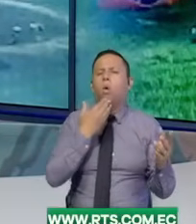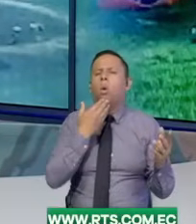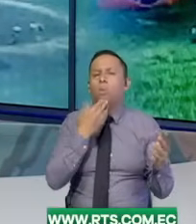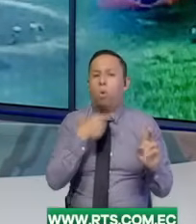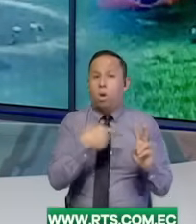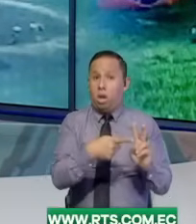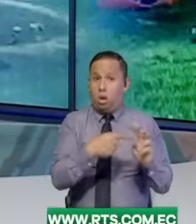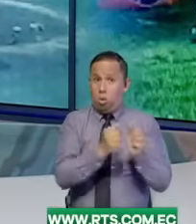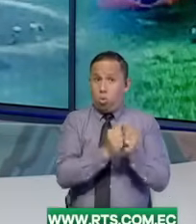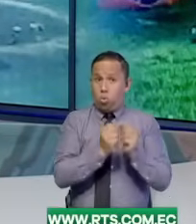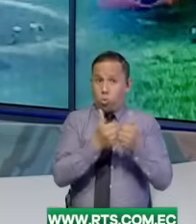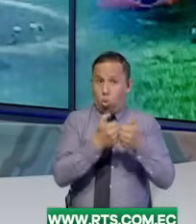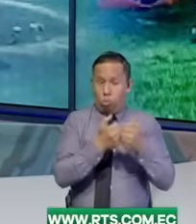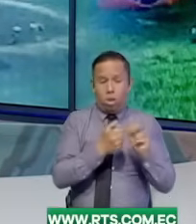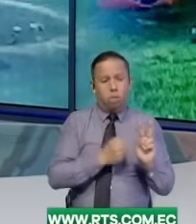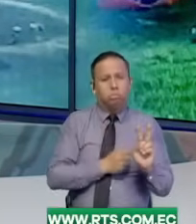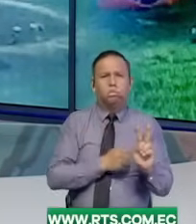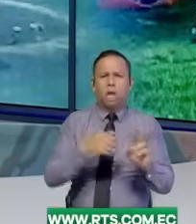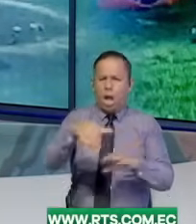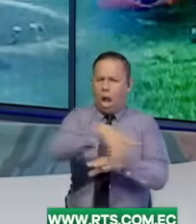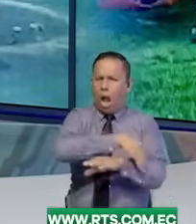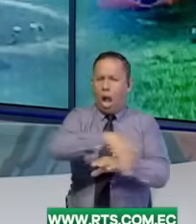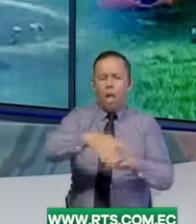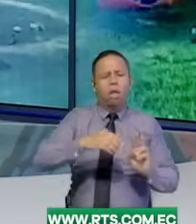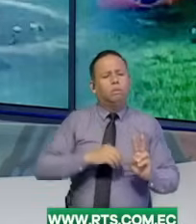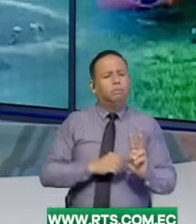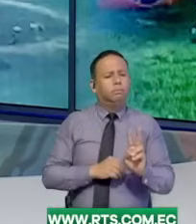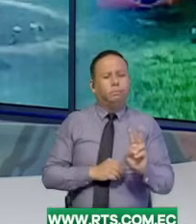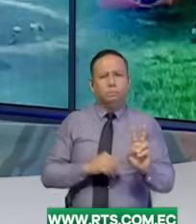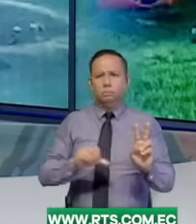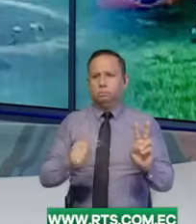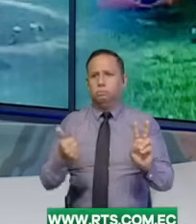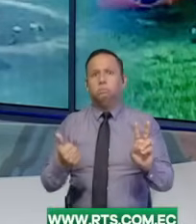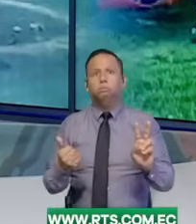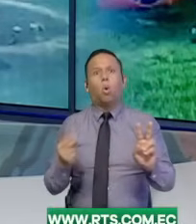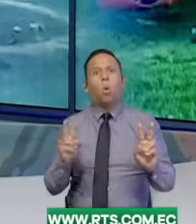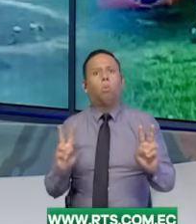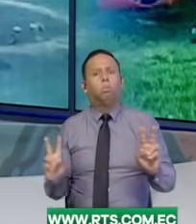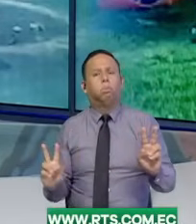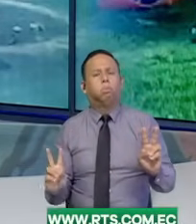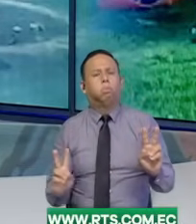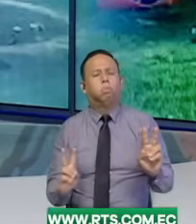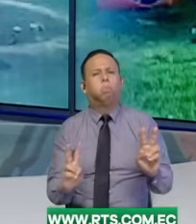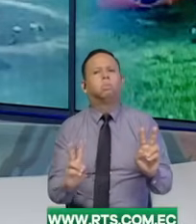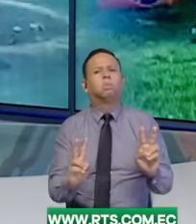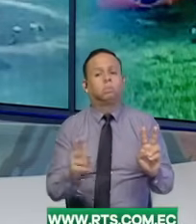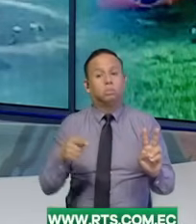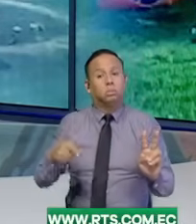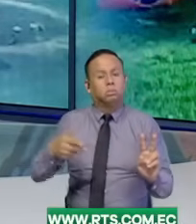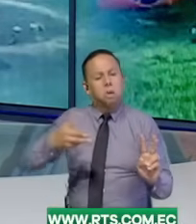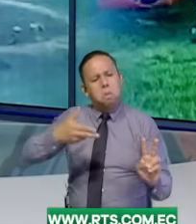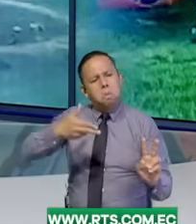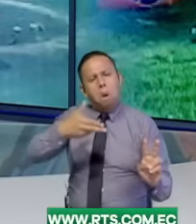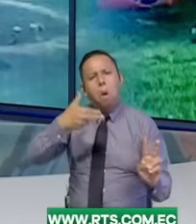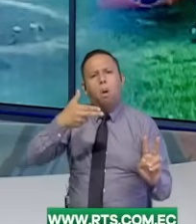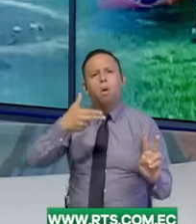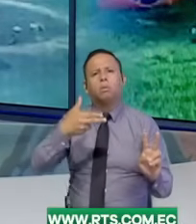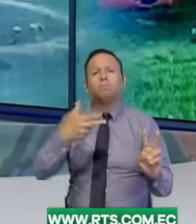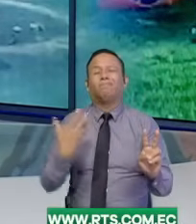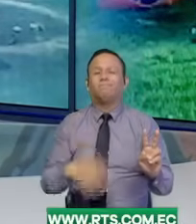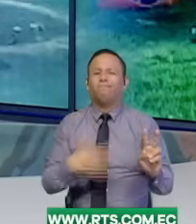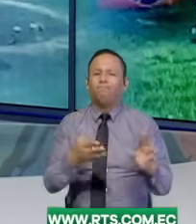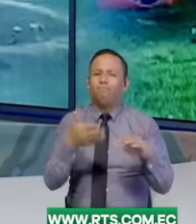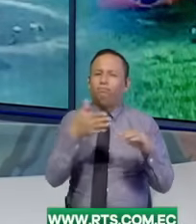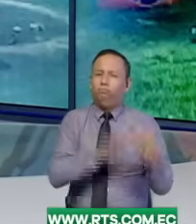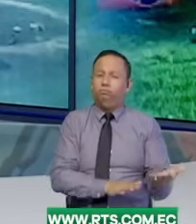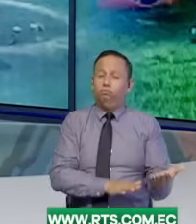estado transitando por una calle de segundo orden cuando fueron interceptados por otro sujeto, quien le habría propinado un disparo que le